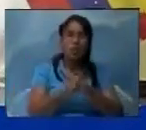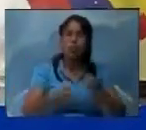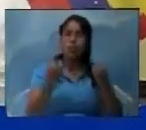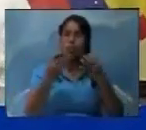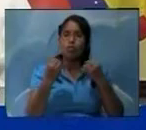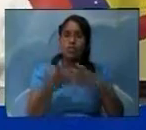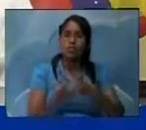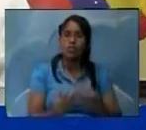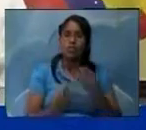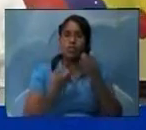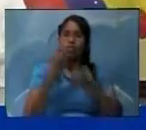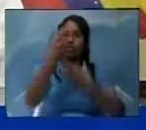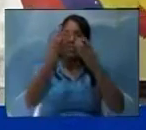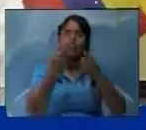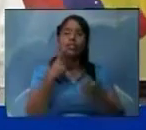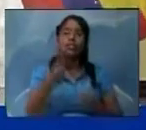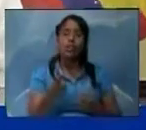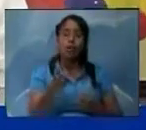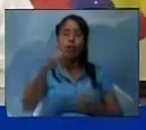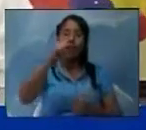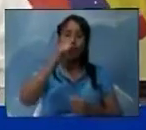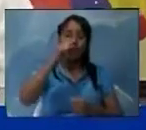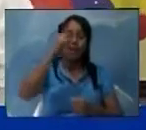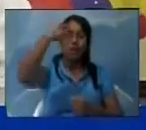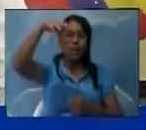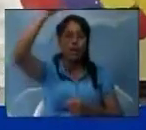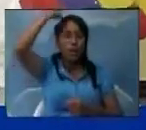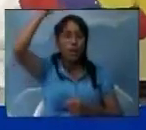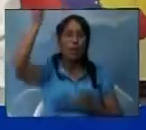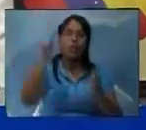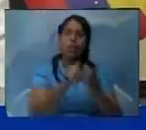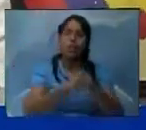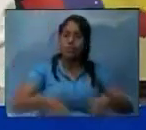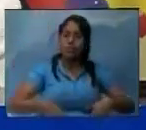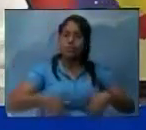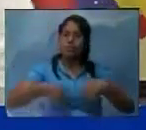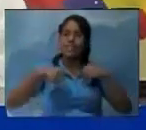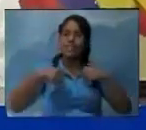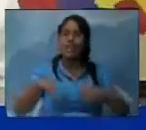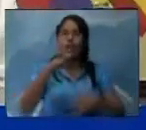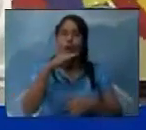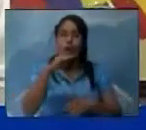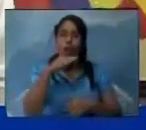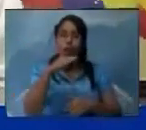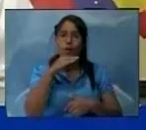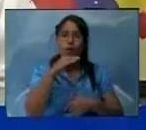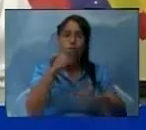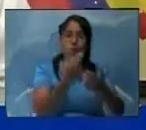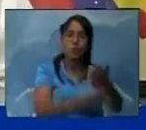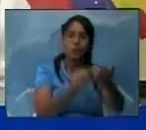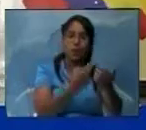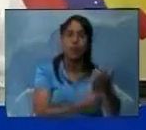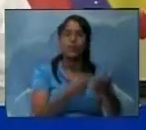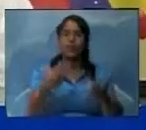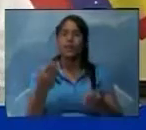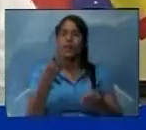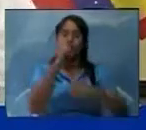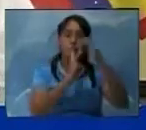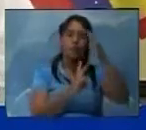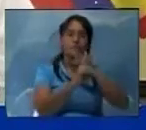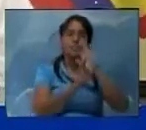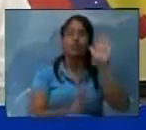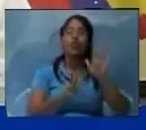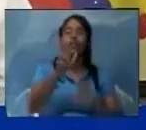enojo. ¿Qué dijo Nabucodonosor con ira y con enojo? Hermano Cáceres, en el